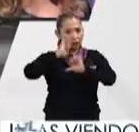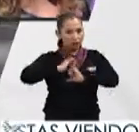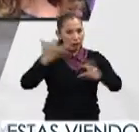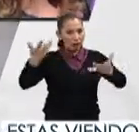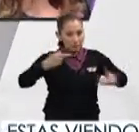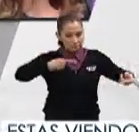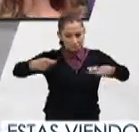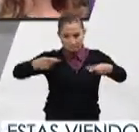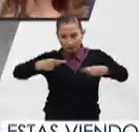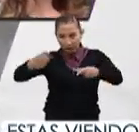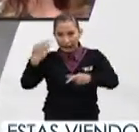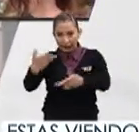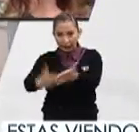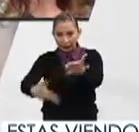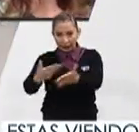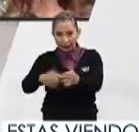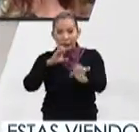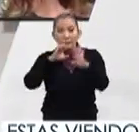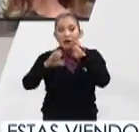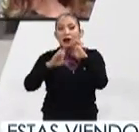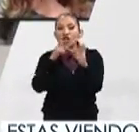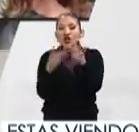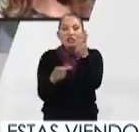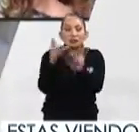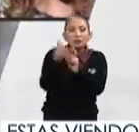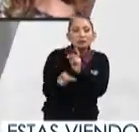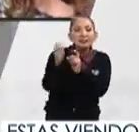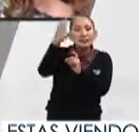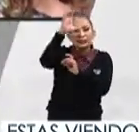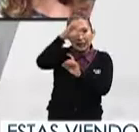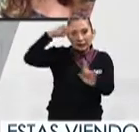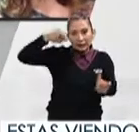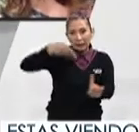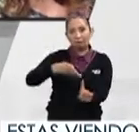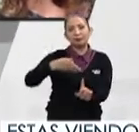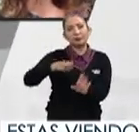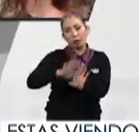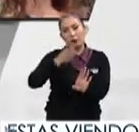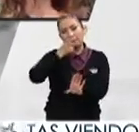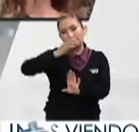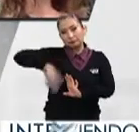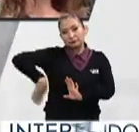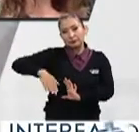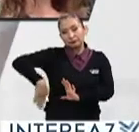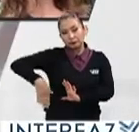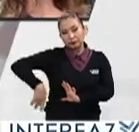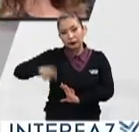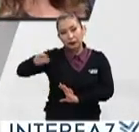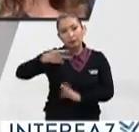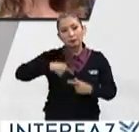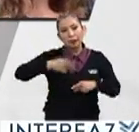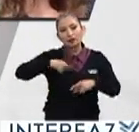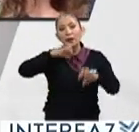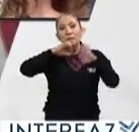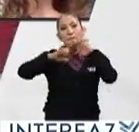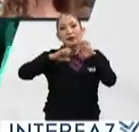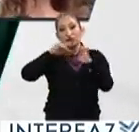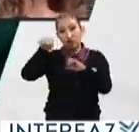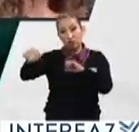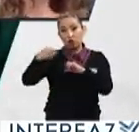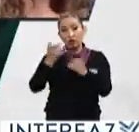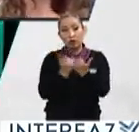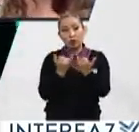encargada de organizar este taller de periodismo científico, en donde, como bien lo mencionaban los periodistas y lo mencionabas